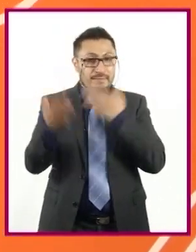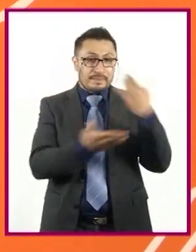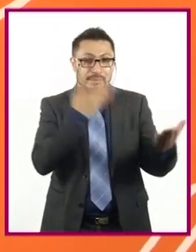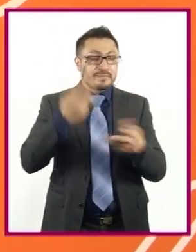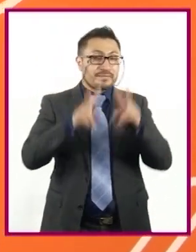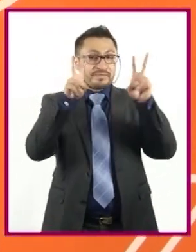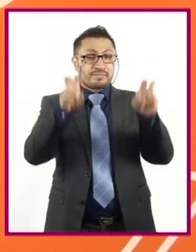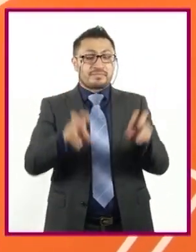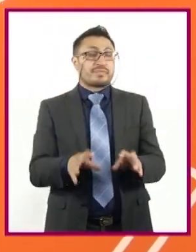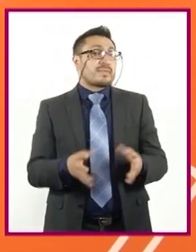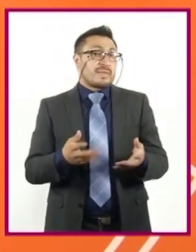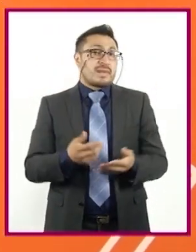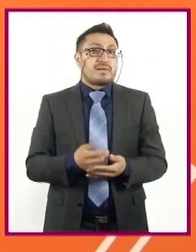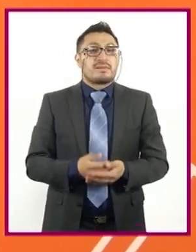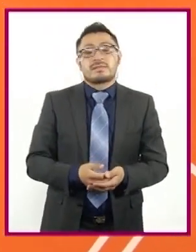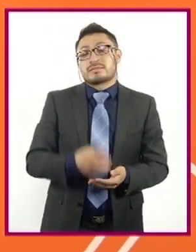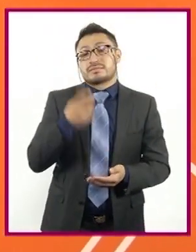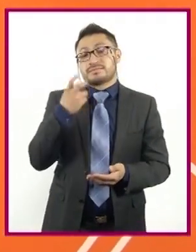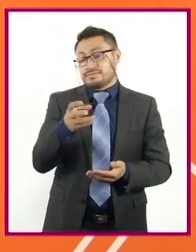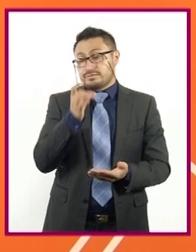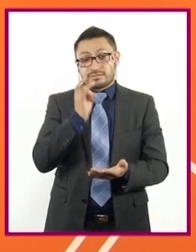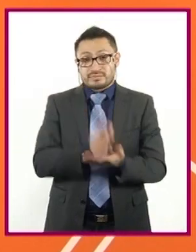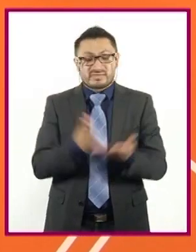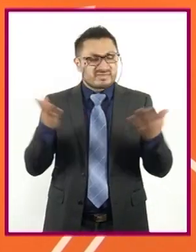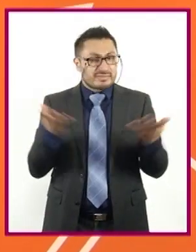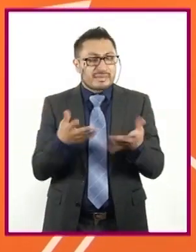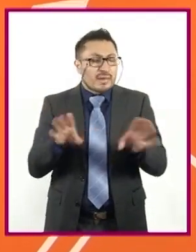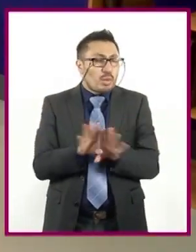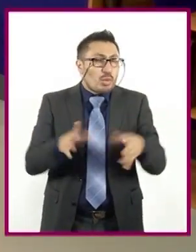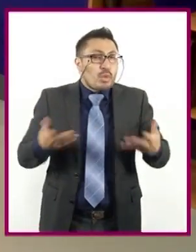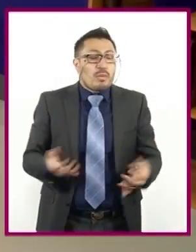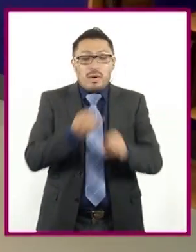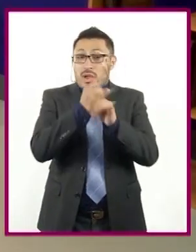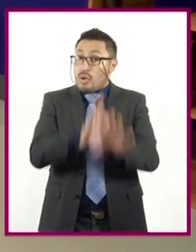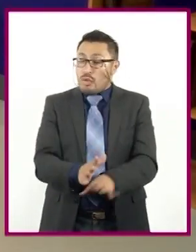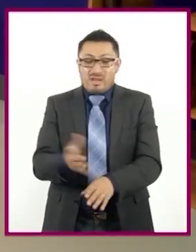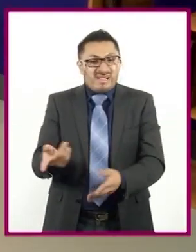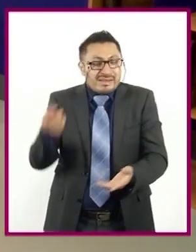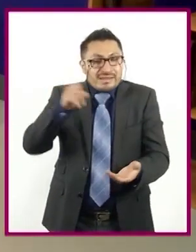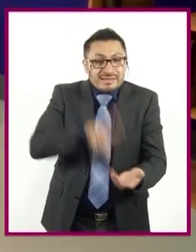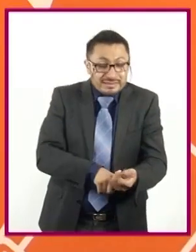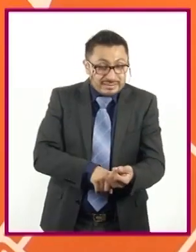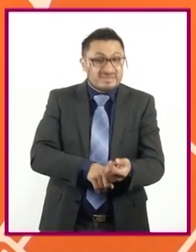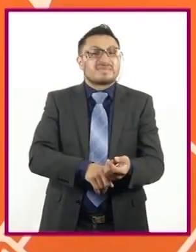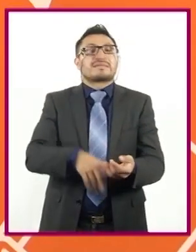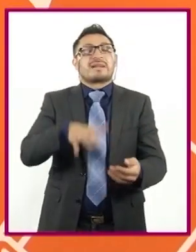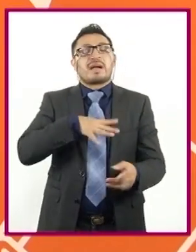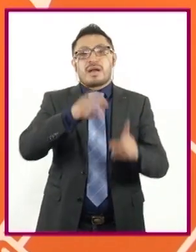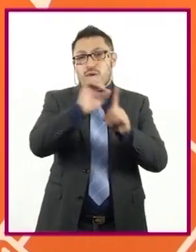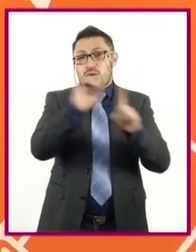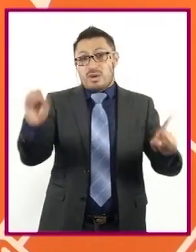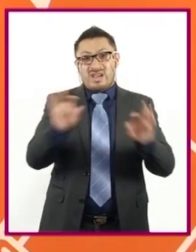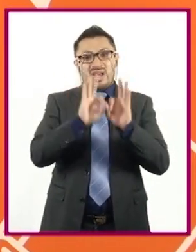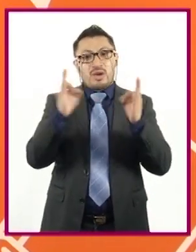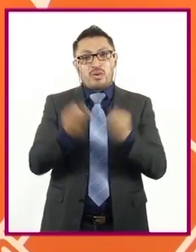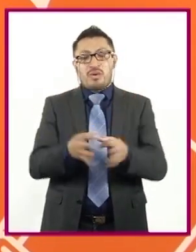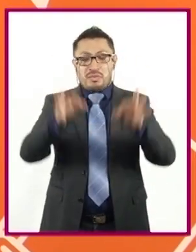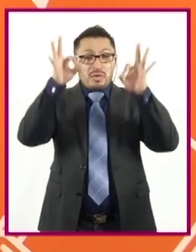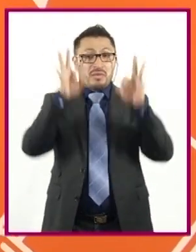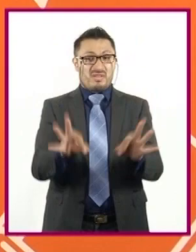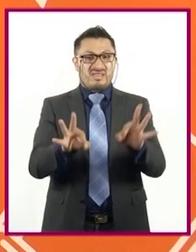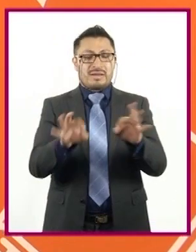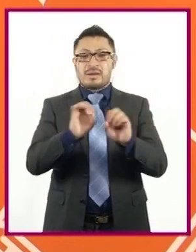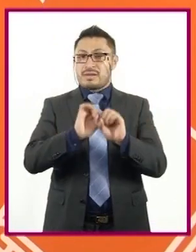tema específico. Esto solo puede lograrse si la información que aparece en ellas está organizada de manera concisa